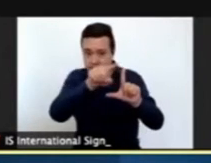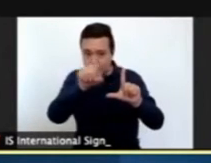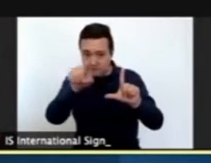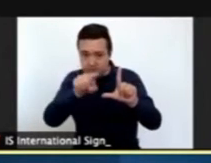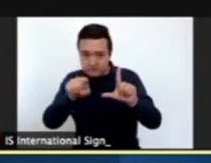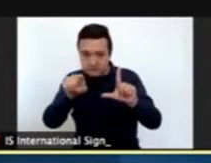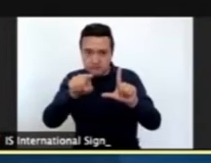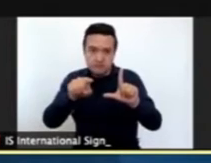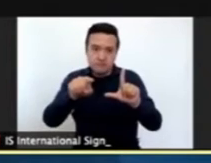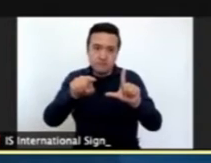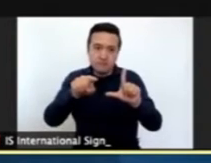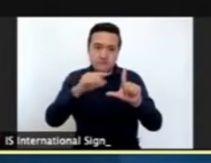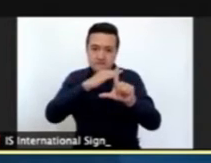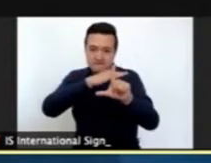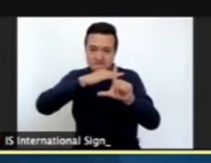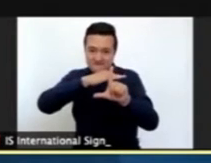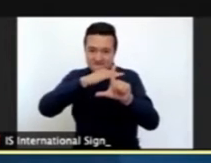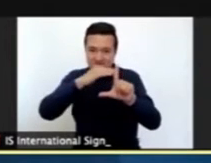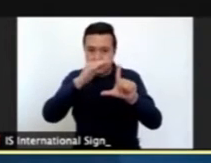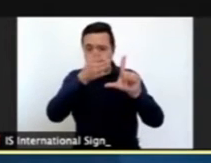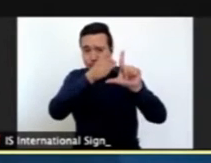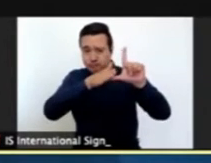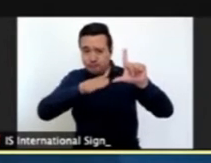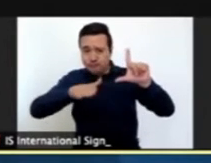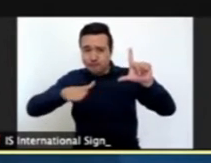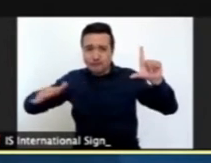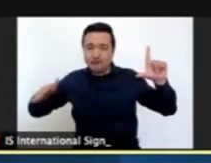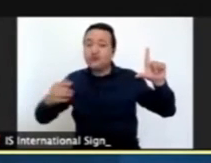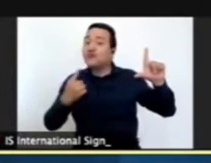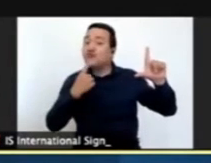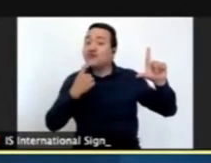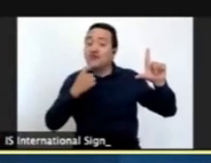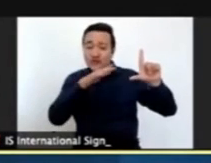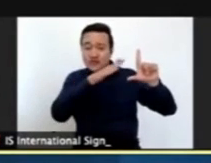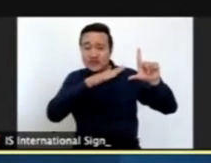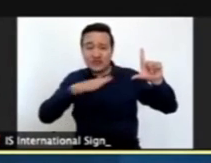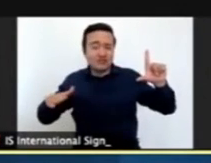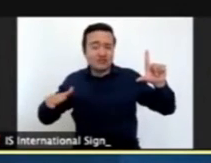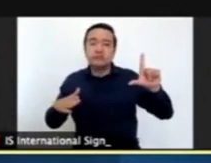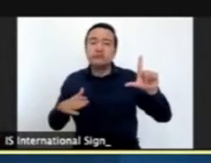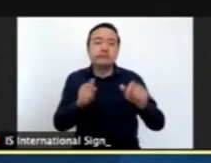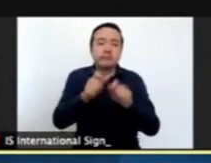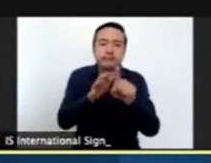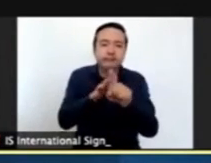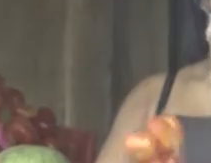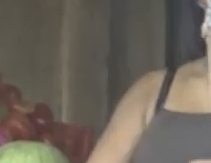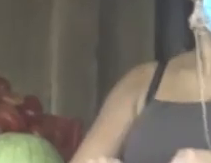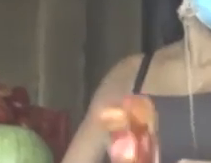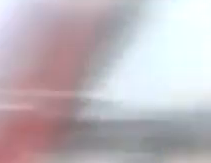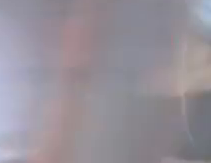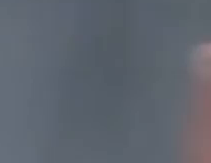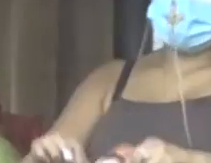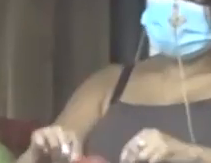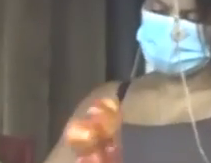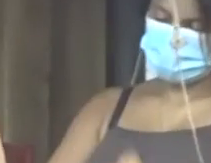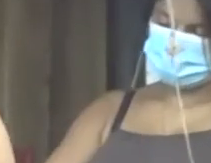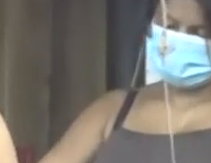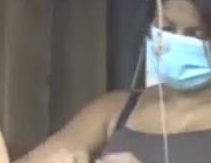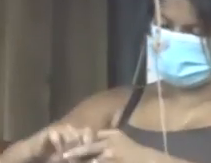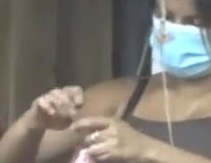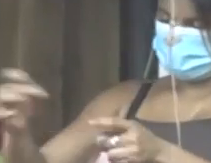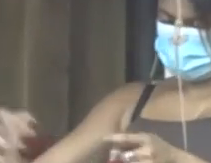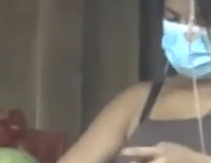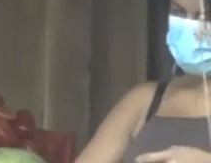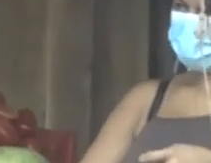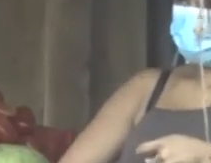donde la parte más baja se ve mucho más afectados y otros los temas que tocaron fue